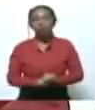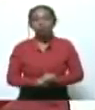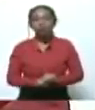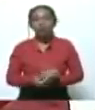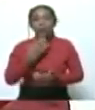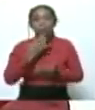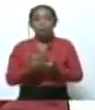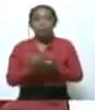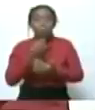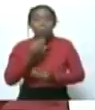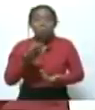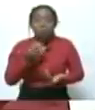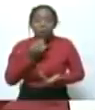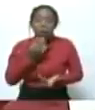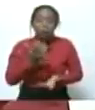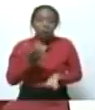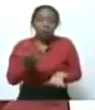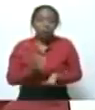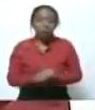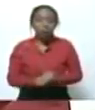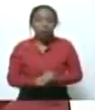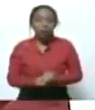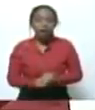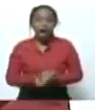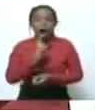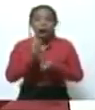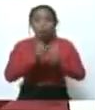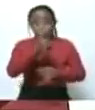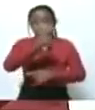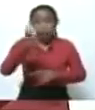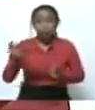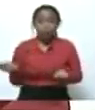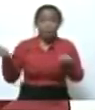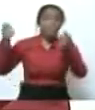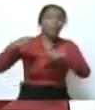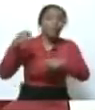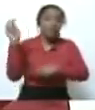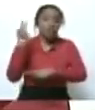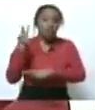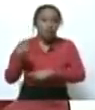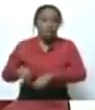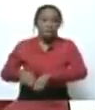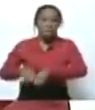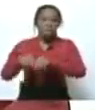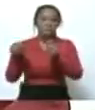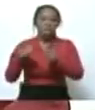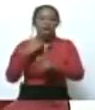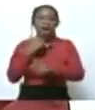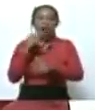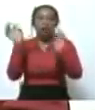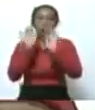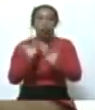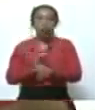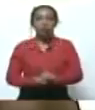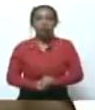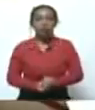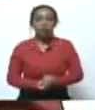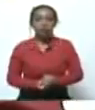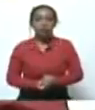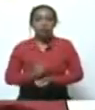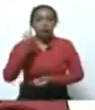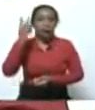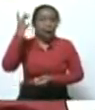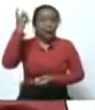pedirle ningún permiso. Hay gente que apuesta porque Venezuela sea destruida de cualquier manera.